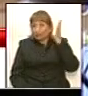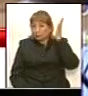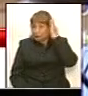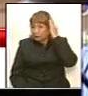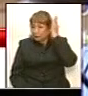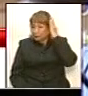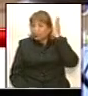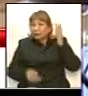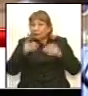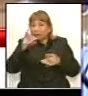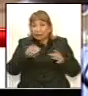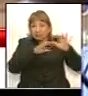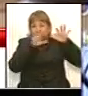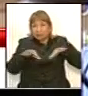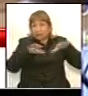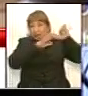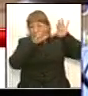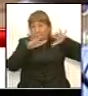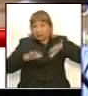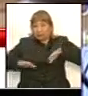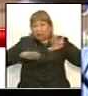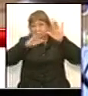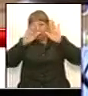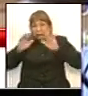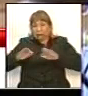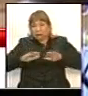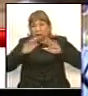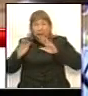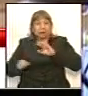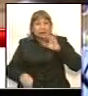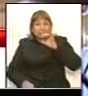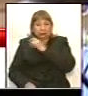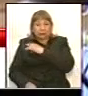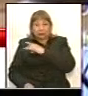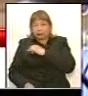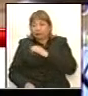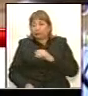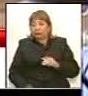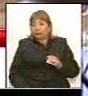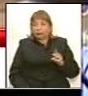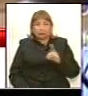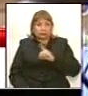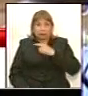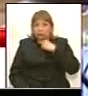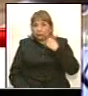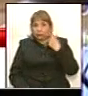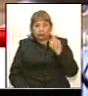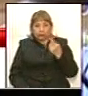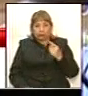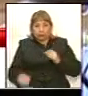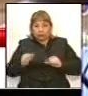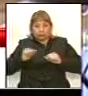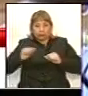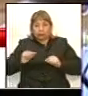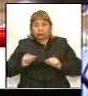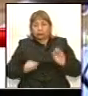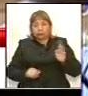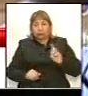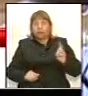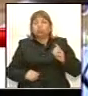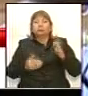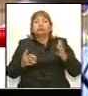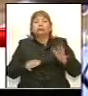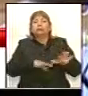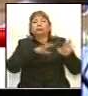la desgracia del tsunami por Chile. Y la gente en Chile con la señora Bachelet no murió por el tema del terremoto. Murió por el